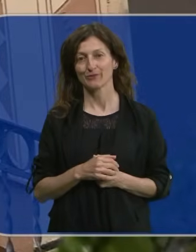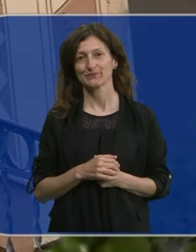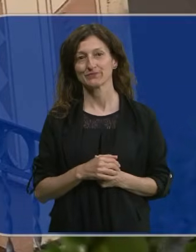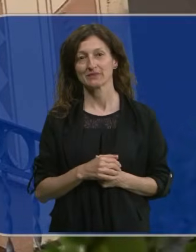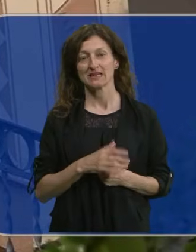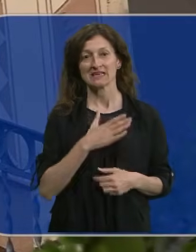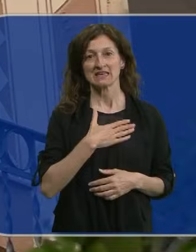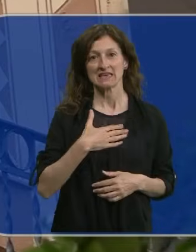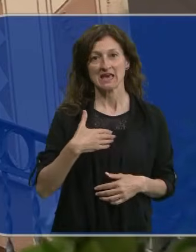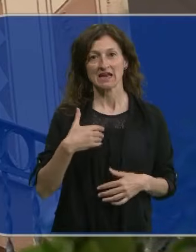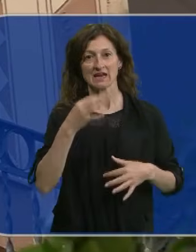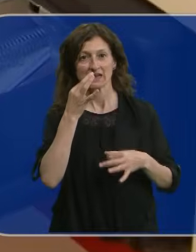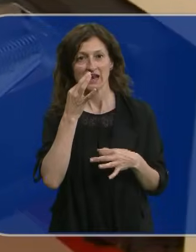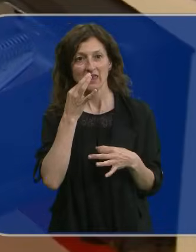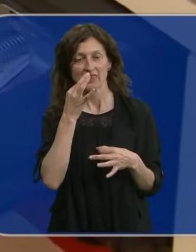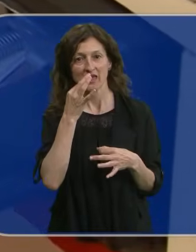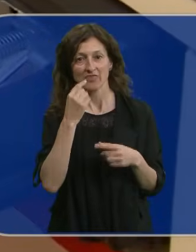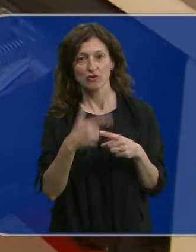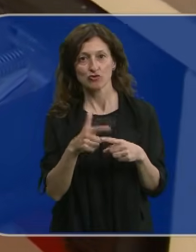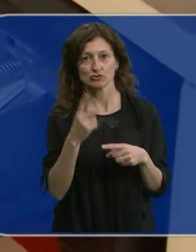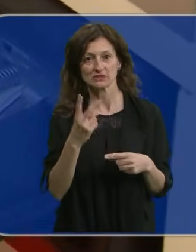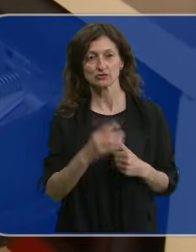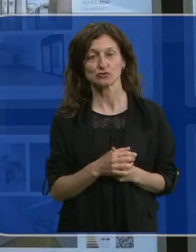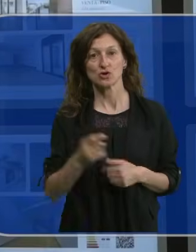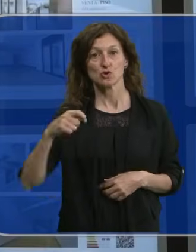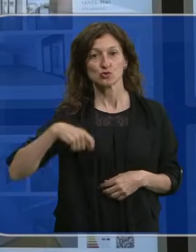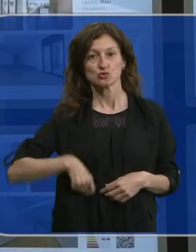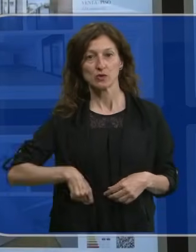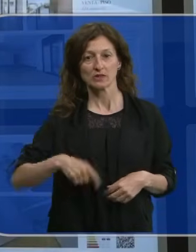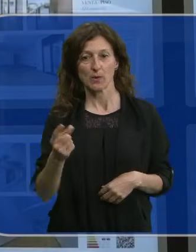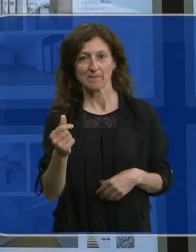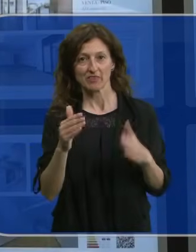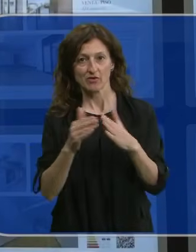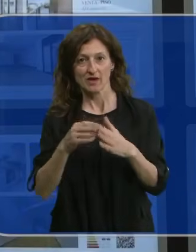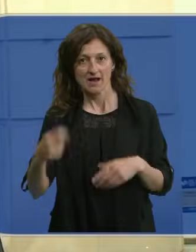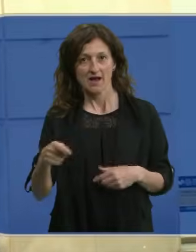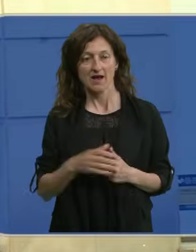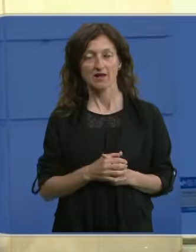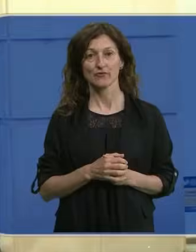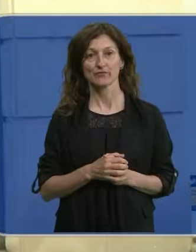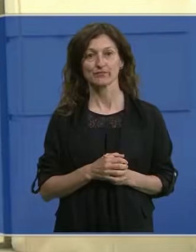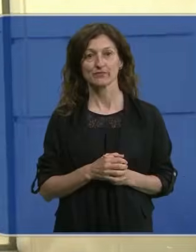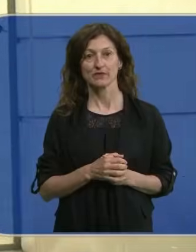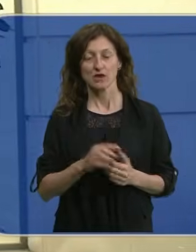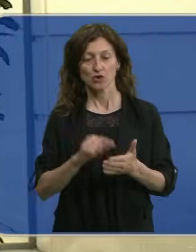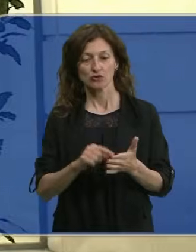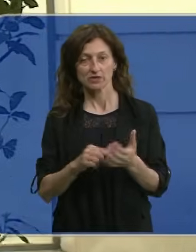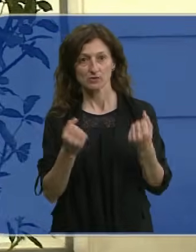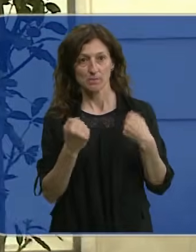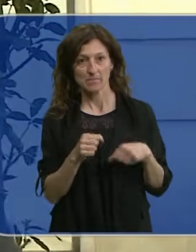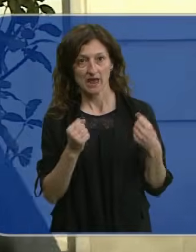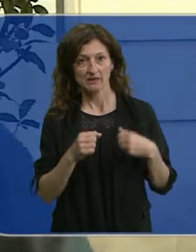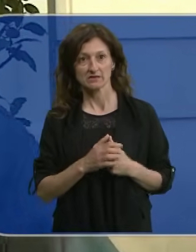entre deseo y realidad hay dos cosas que se oponen: sueldo y precio de la vivienda. Al final entras siempre con contratos de